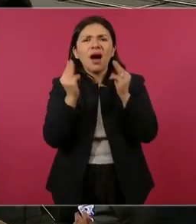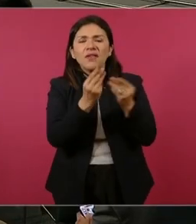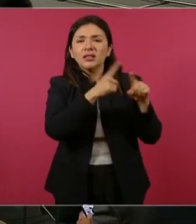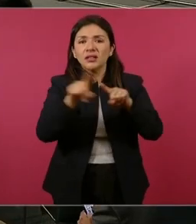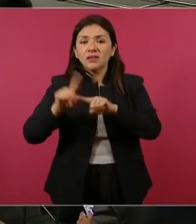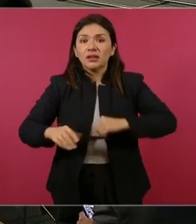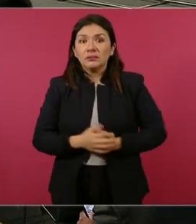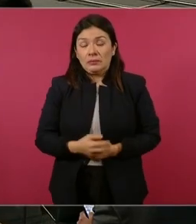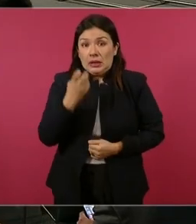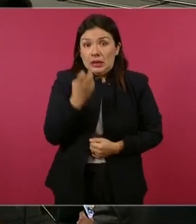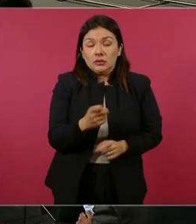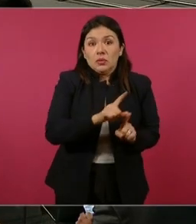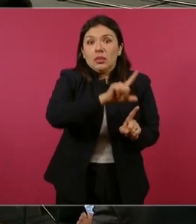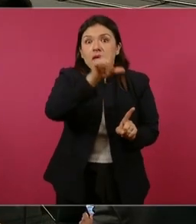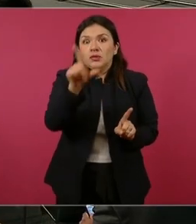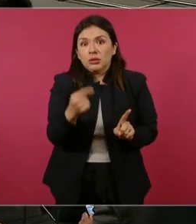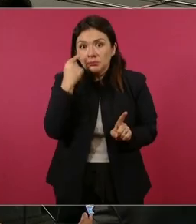Y miren lo que provoca.